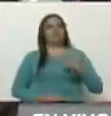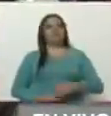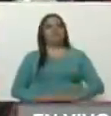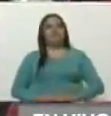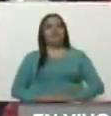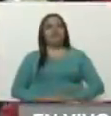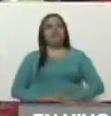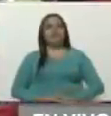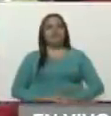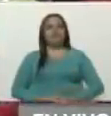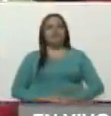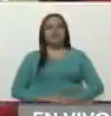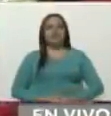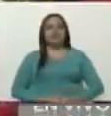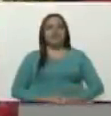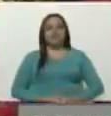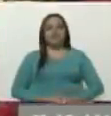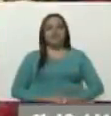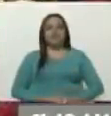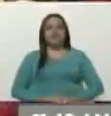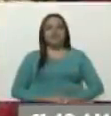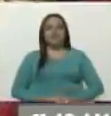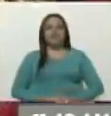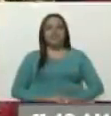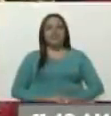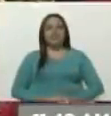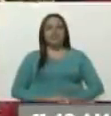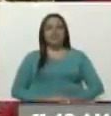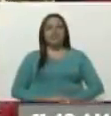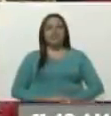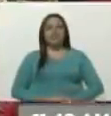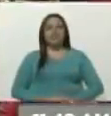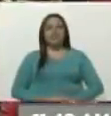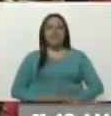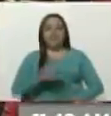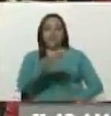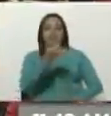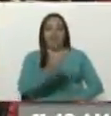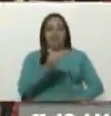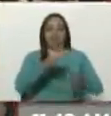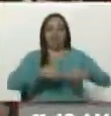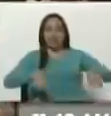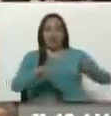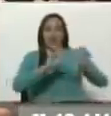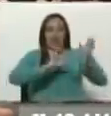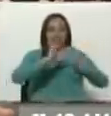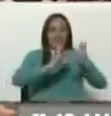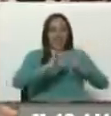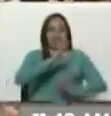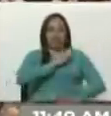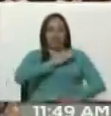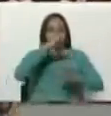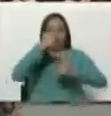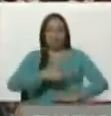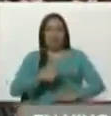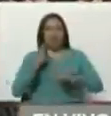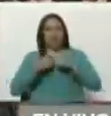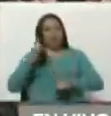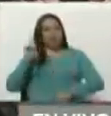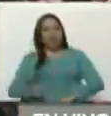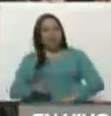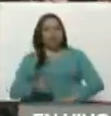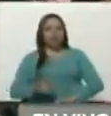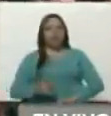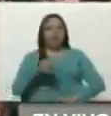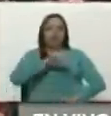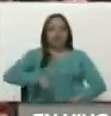Ahí están los principios de una ética de la venezolanidad, pero también ya para su aplicación a la organización